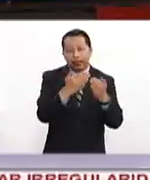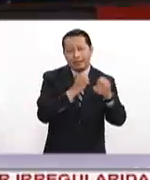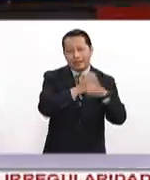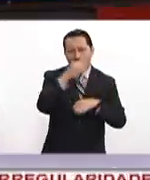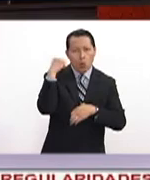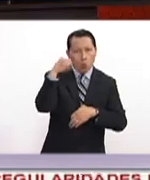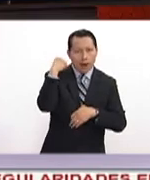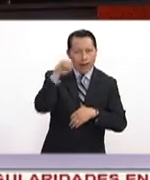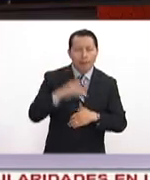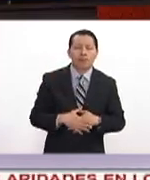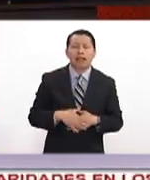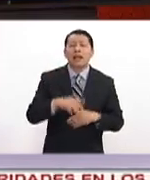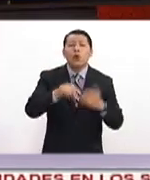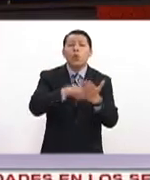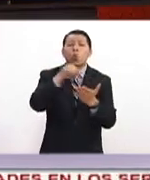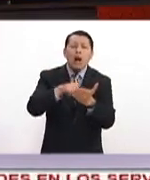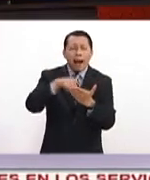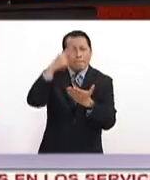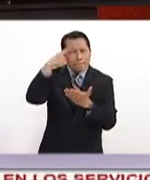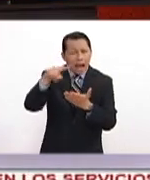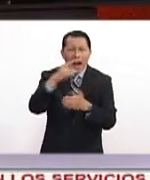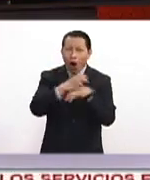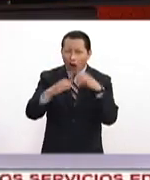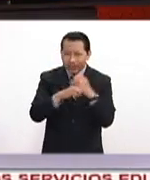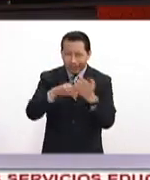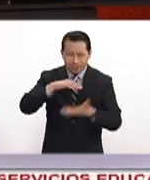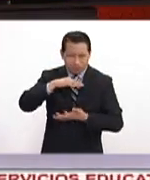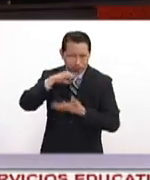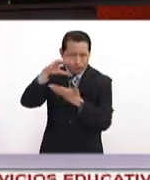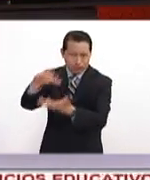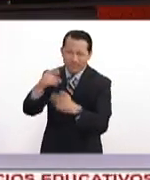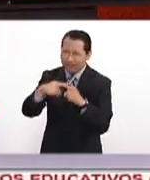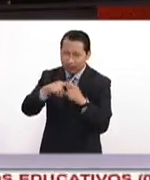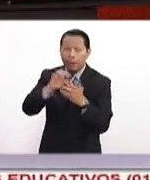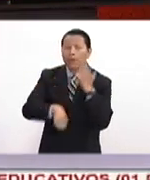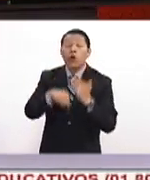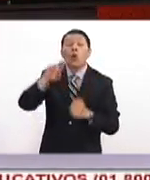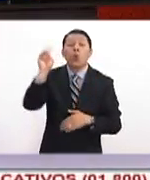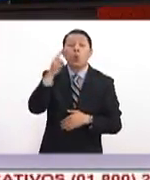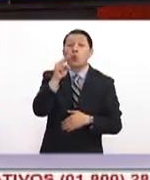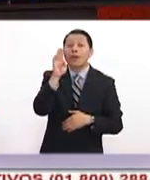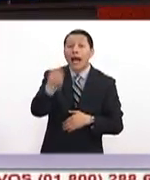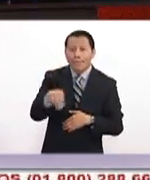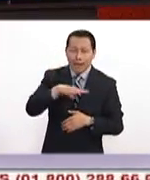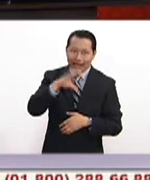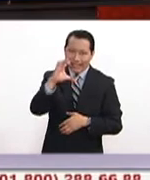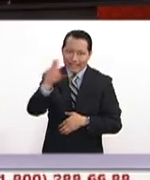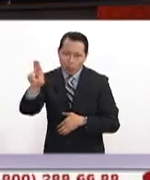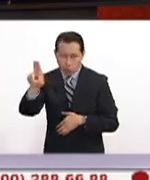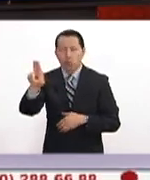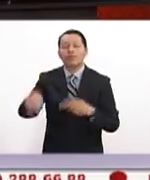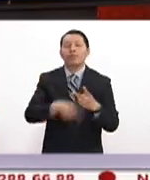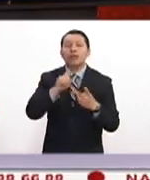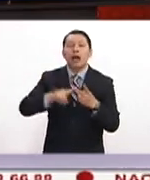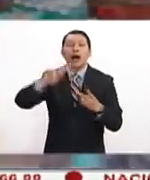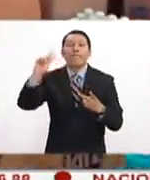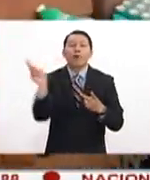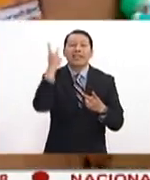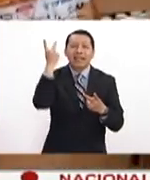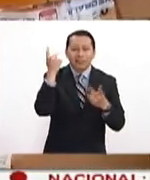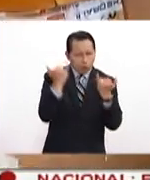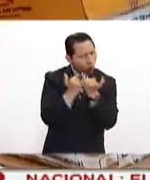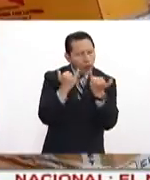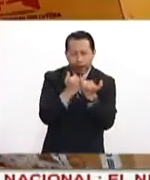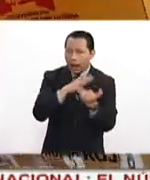Hay distintos centros de acopio distribuidos aquí en la Ciudad de México. Por ejemplo, la UNAM abrió uno en Ciudad Universitaria. El Politécnico también está